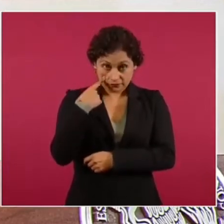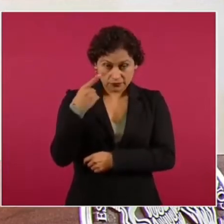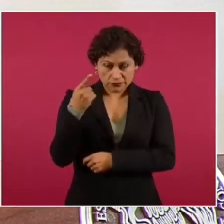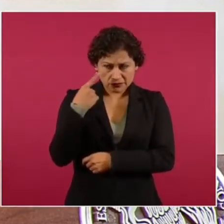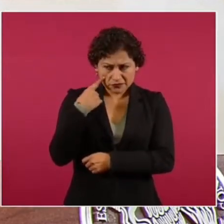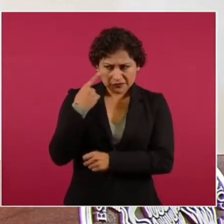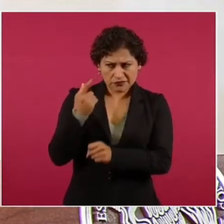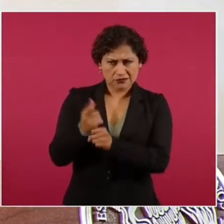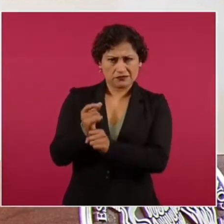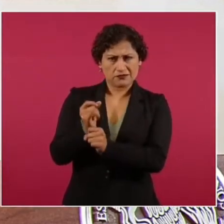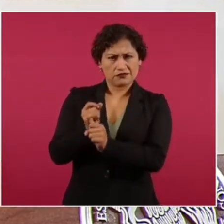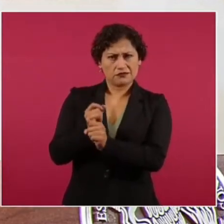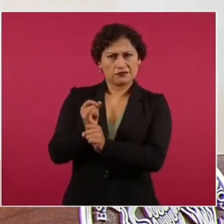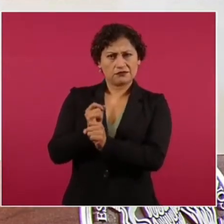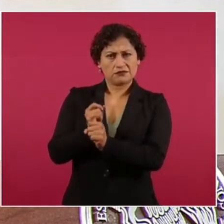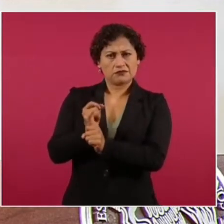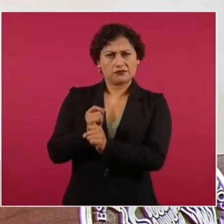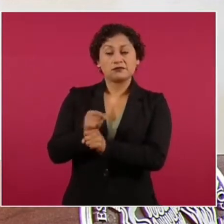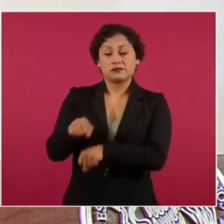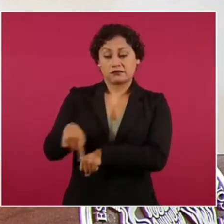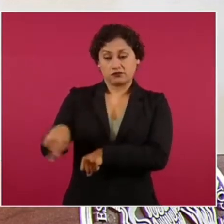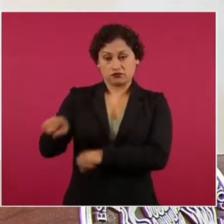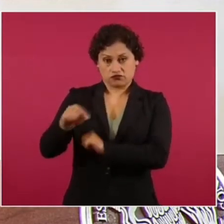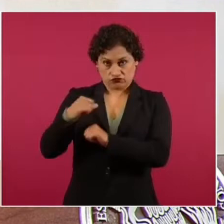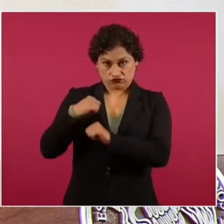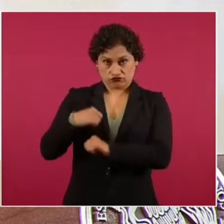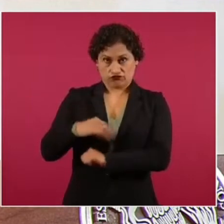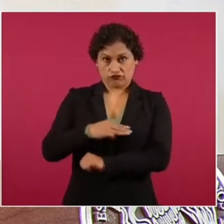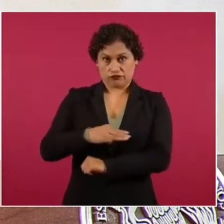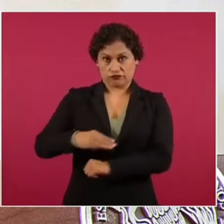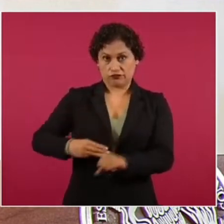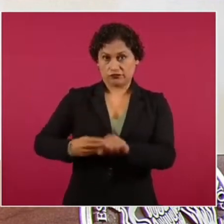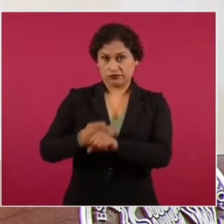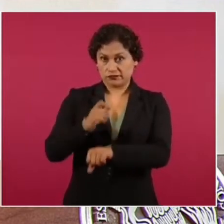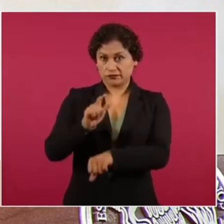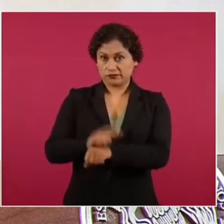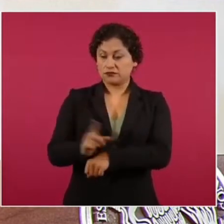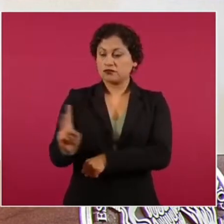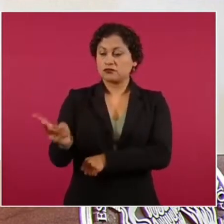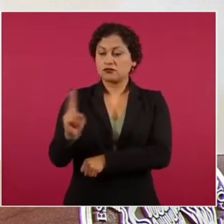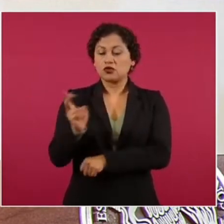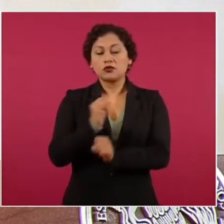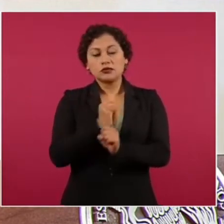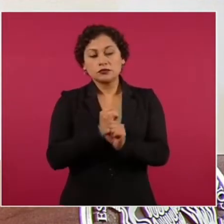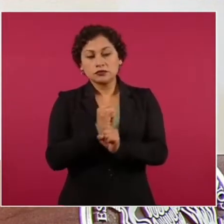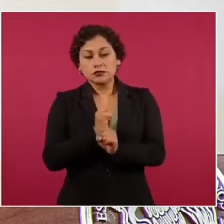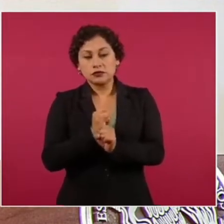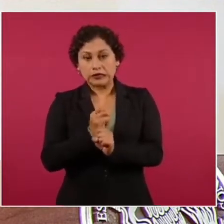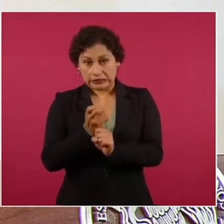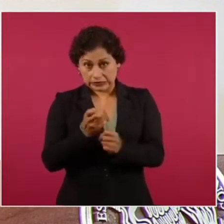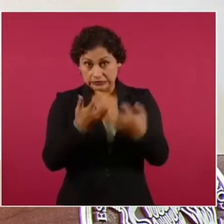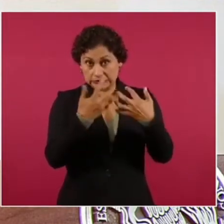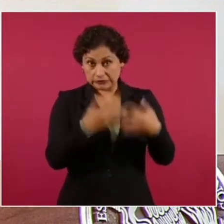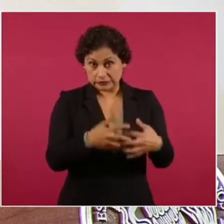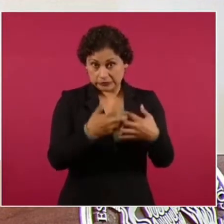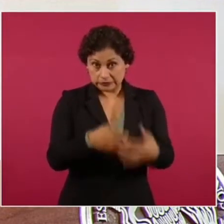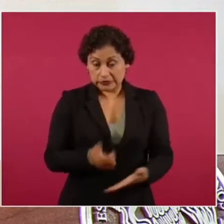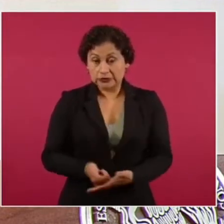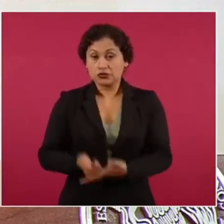investiguen las autoridades locales y si les sirve, nosotros les